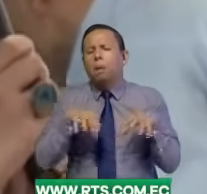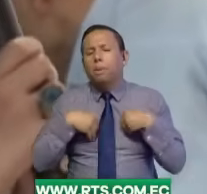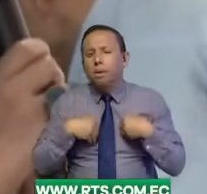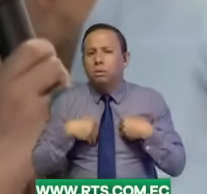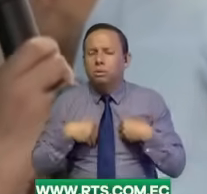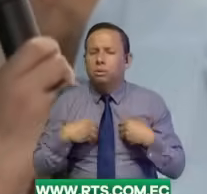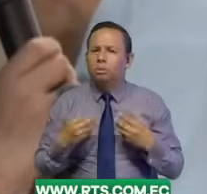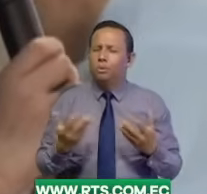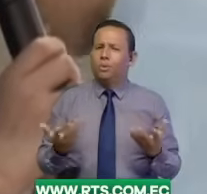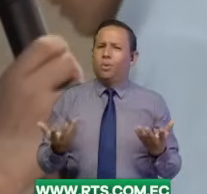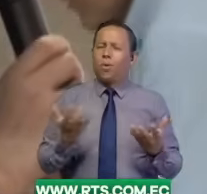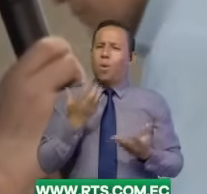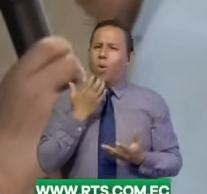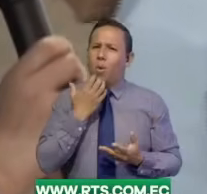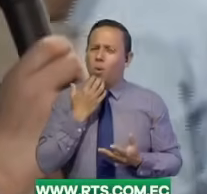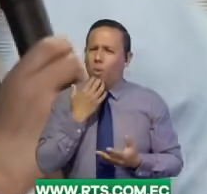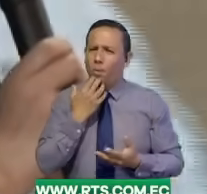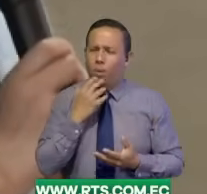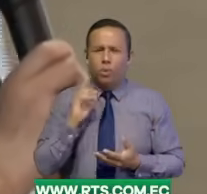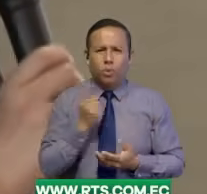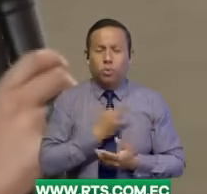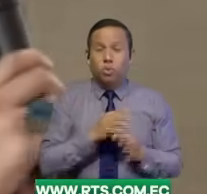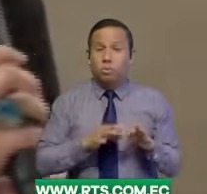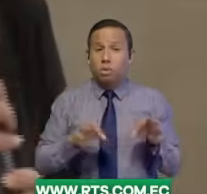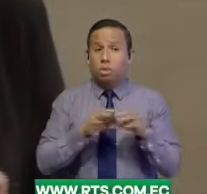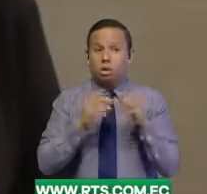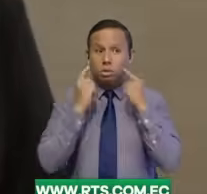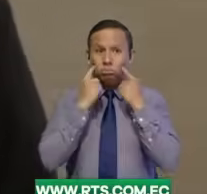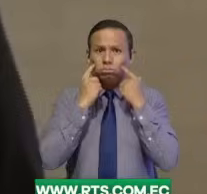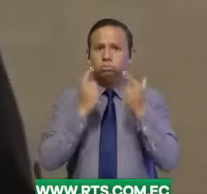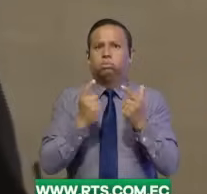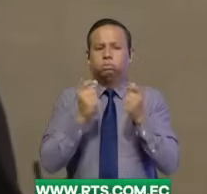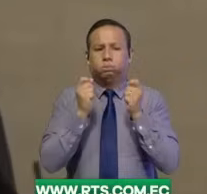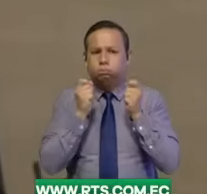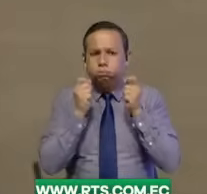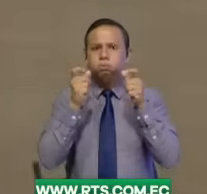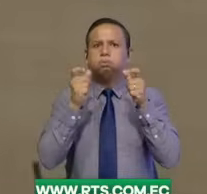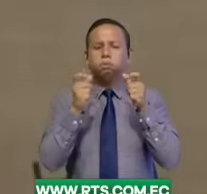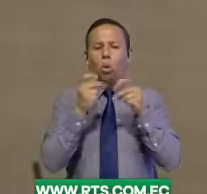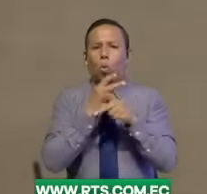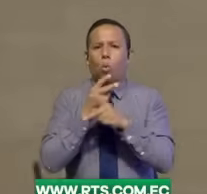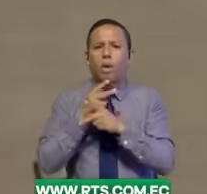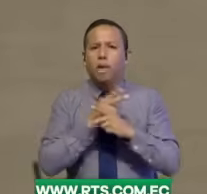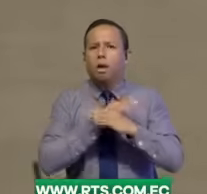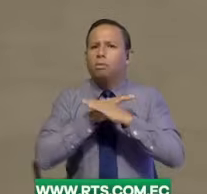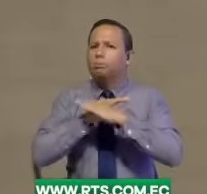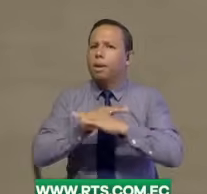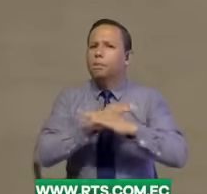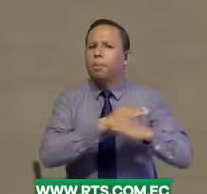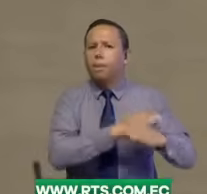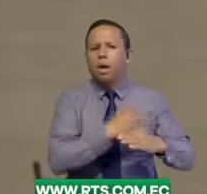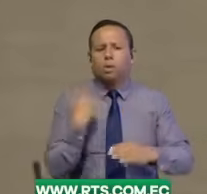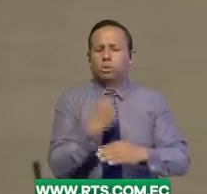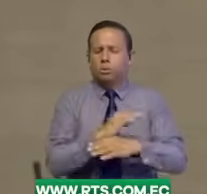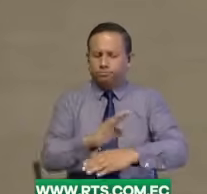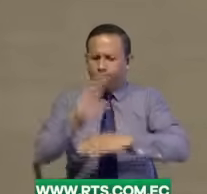a que podamos identificar estas formas, a que podamos prevenirlas, ya que nos comprometamos con combatir la violencia contra los niños,